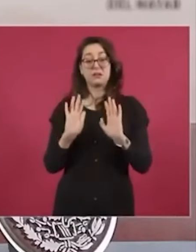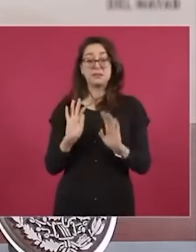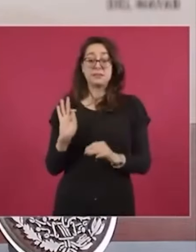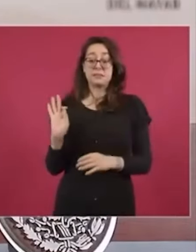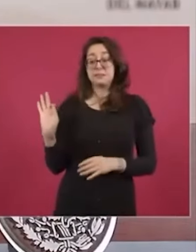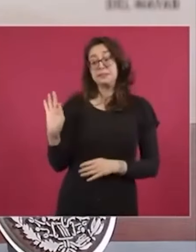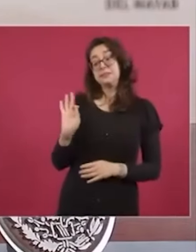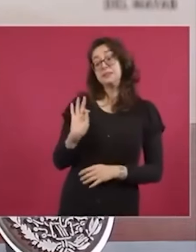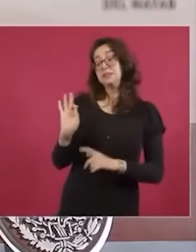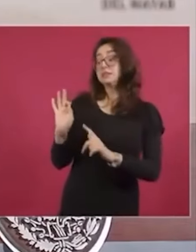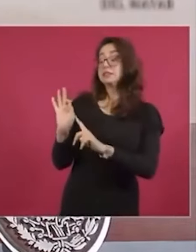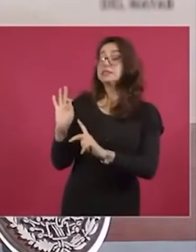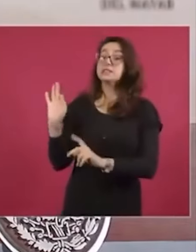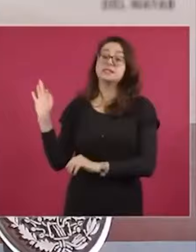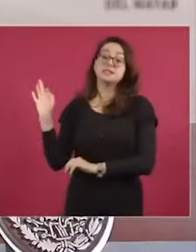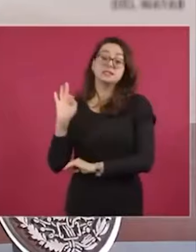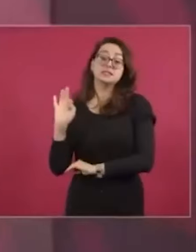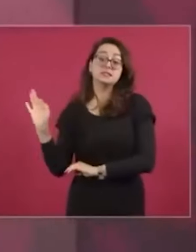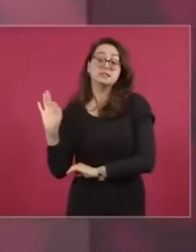presuntos